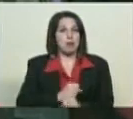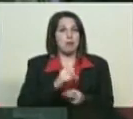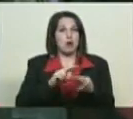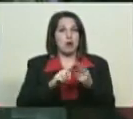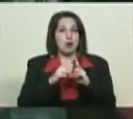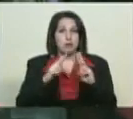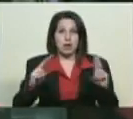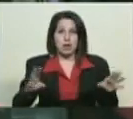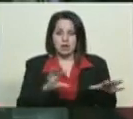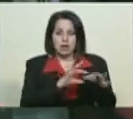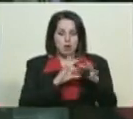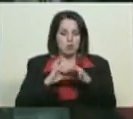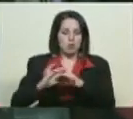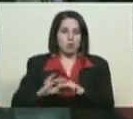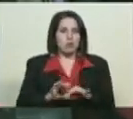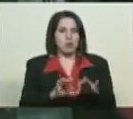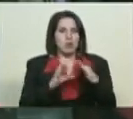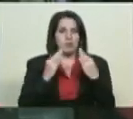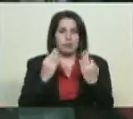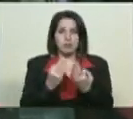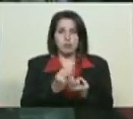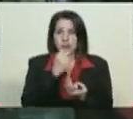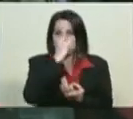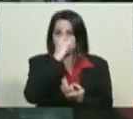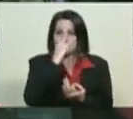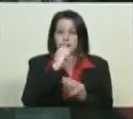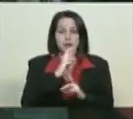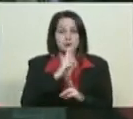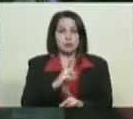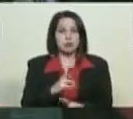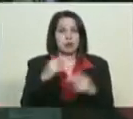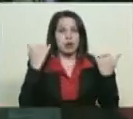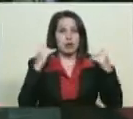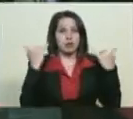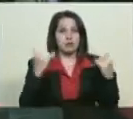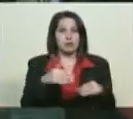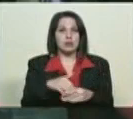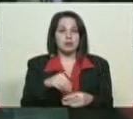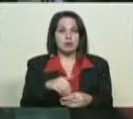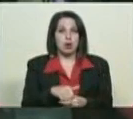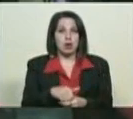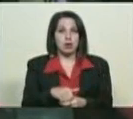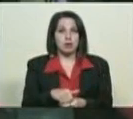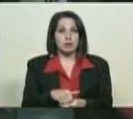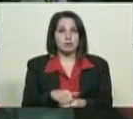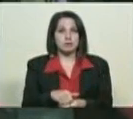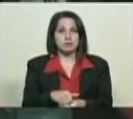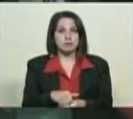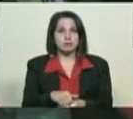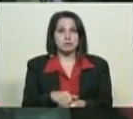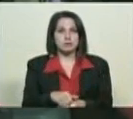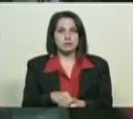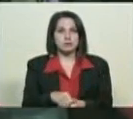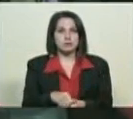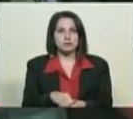en unión familiar, los resultados de esta fiesta electoral. Que